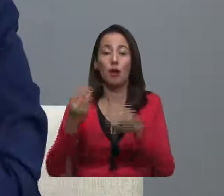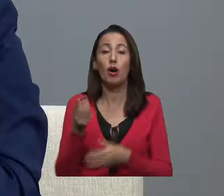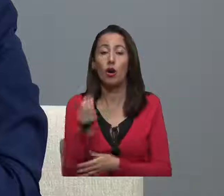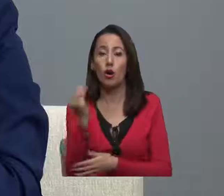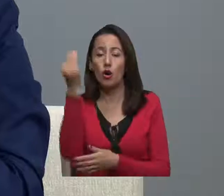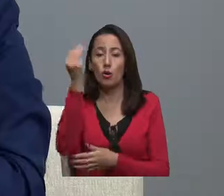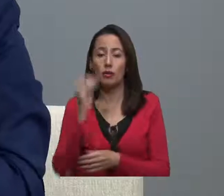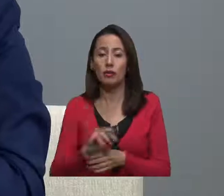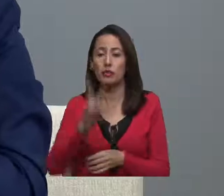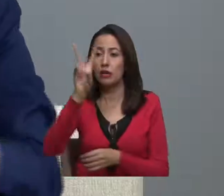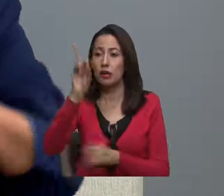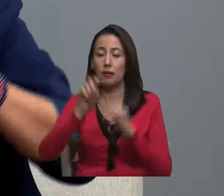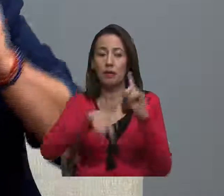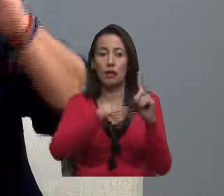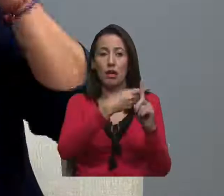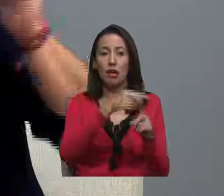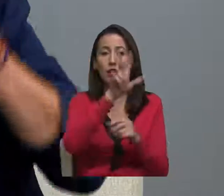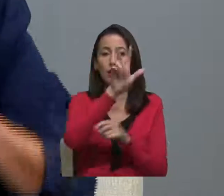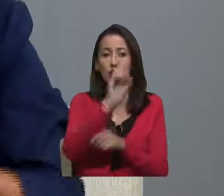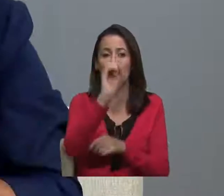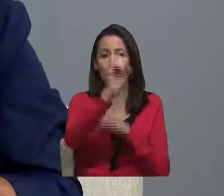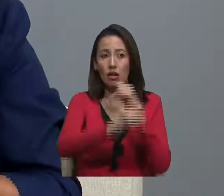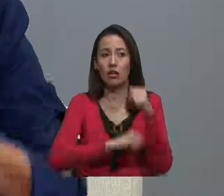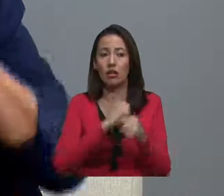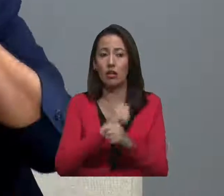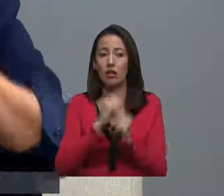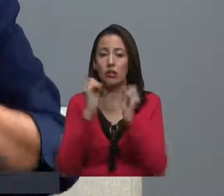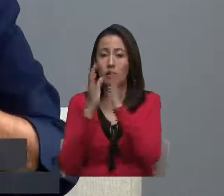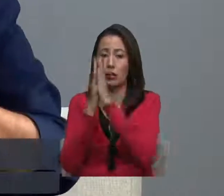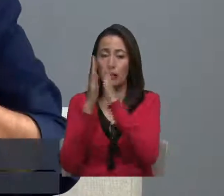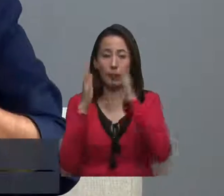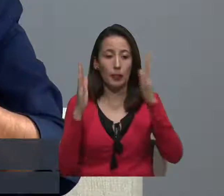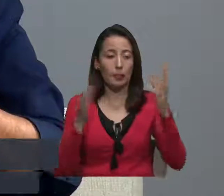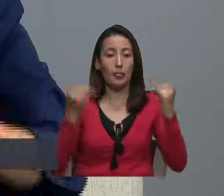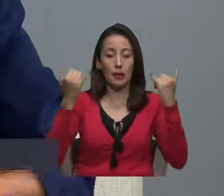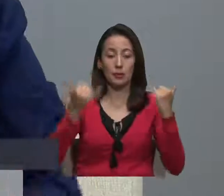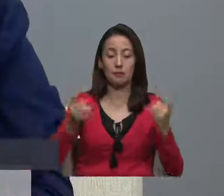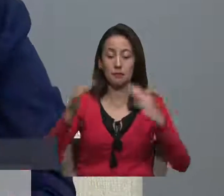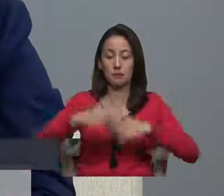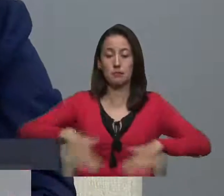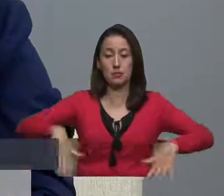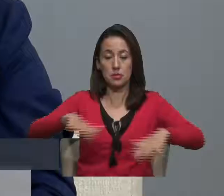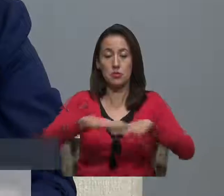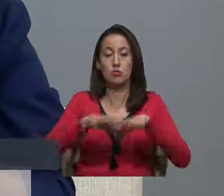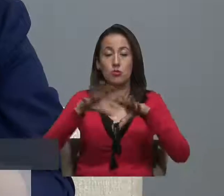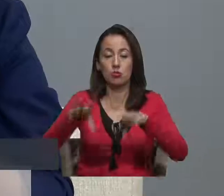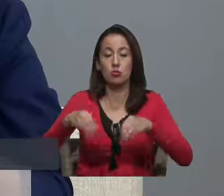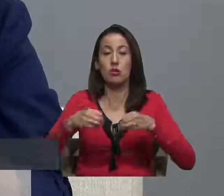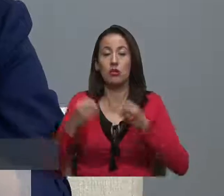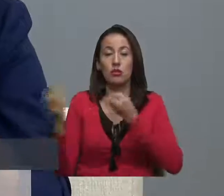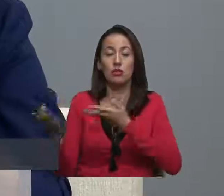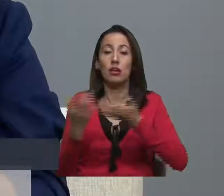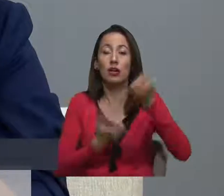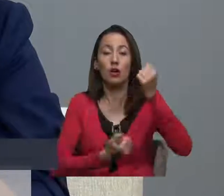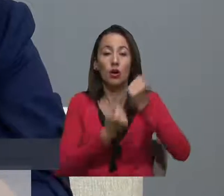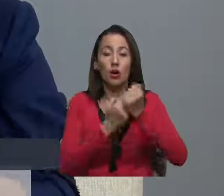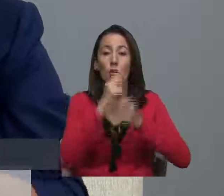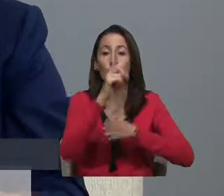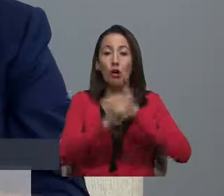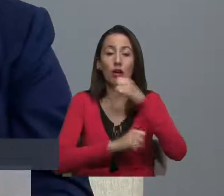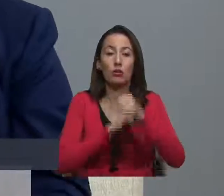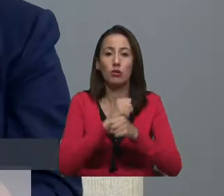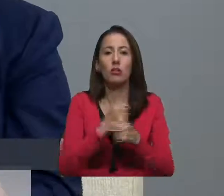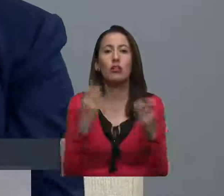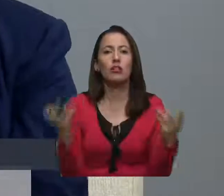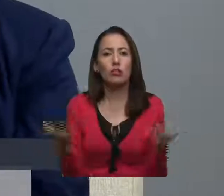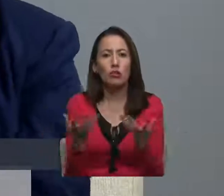20 a 30 años sí con una parte de no pago a la deuda lo que vamos a hacer es que vamos a darle trabajo subsidiado por un año en